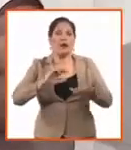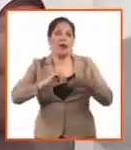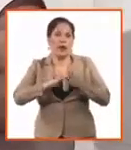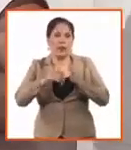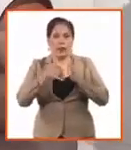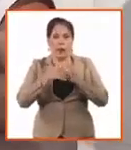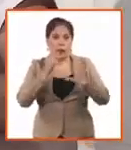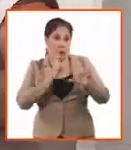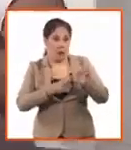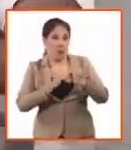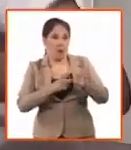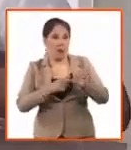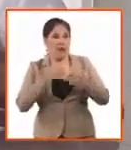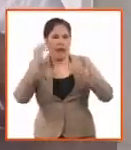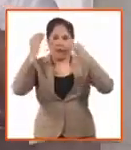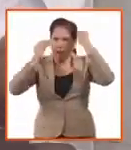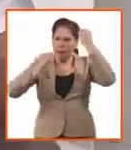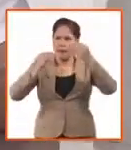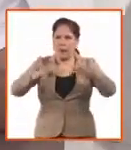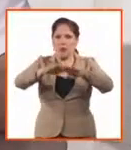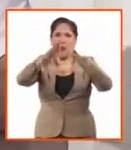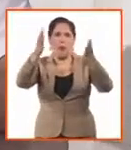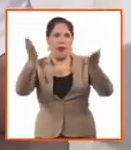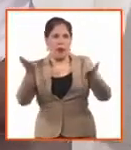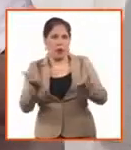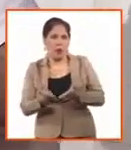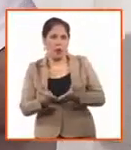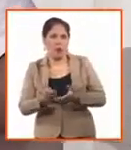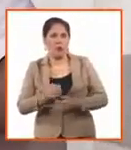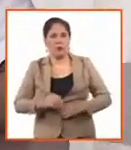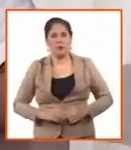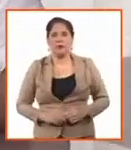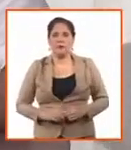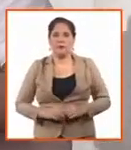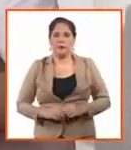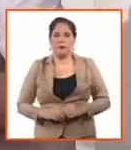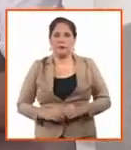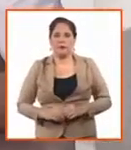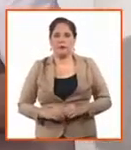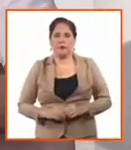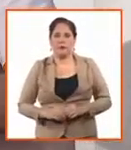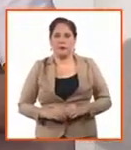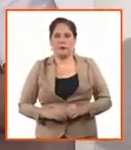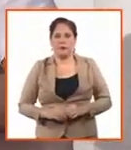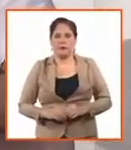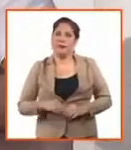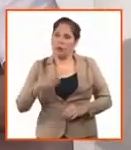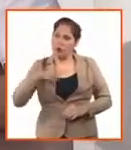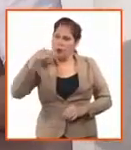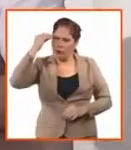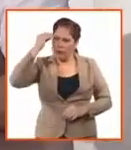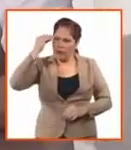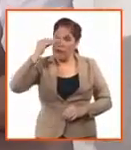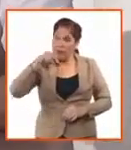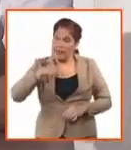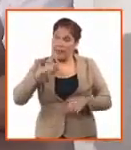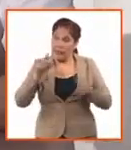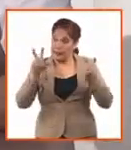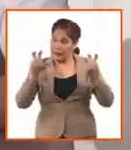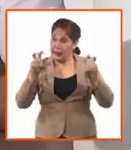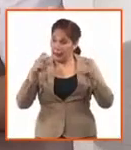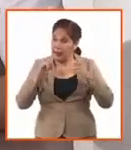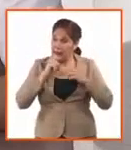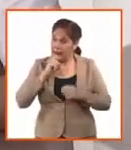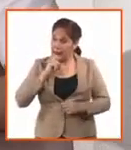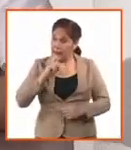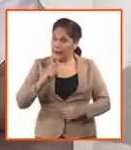de universalidad que nos permite desde esos principios pensar el presente, ¿no? Y los desafíos del presente. Así que yo creo, lo que pasa es que eso sí es un tema que